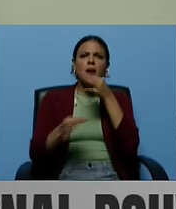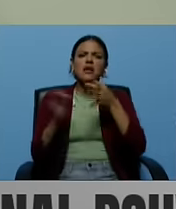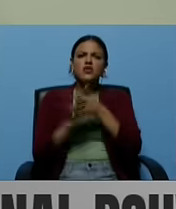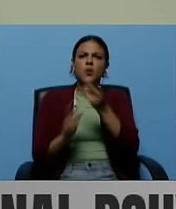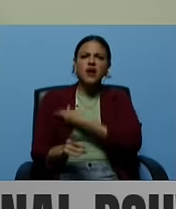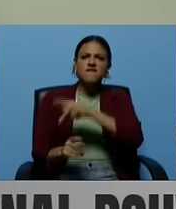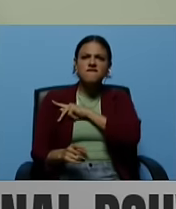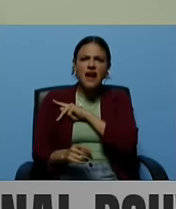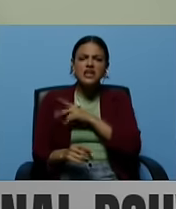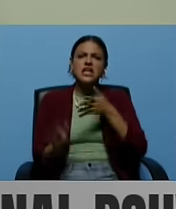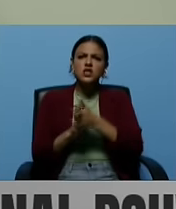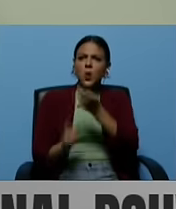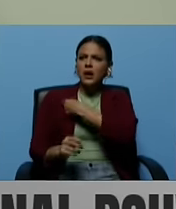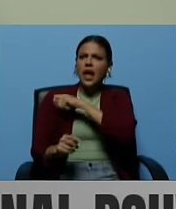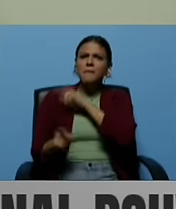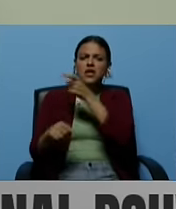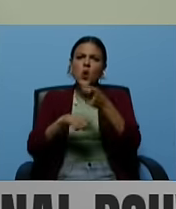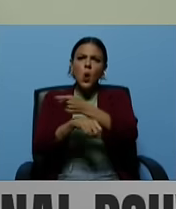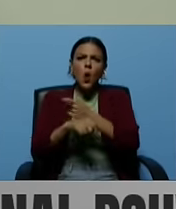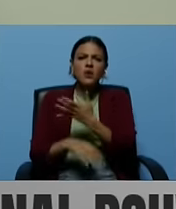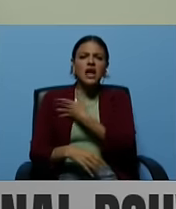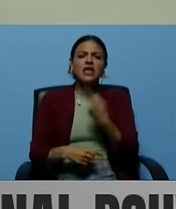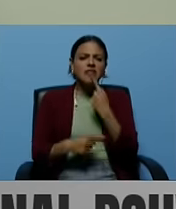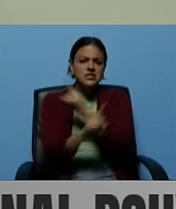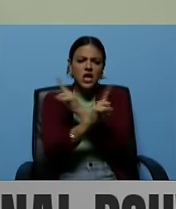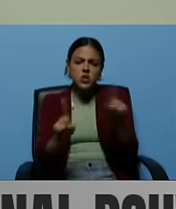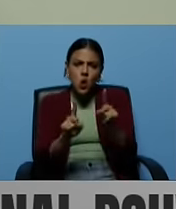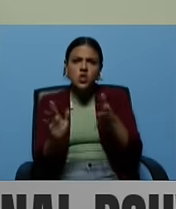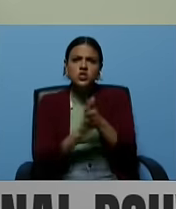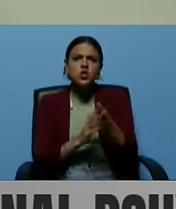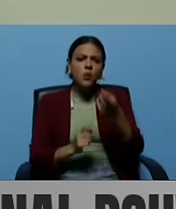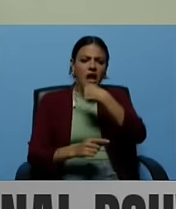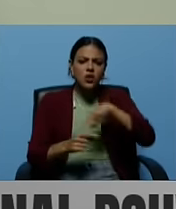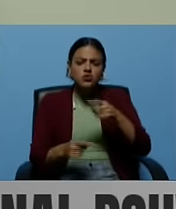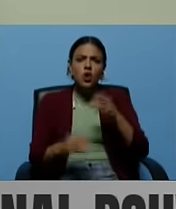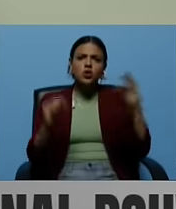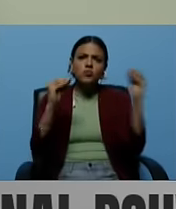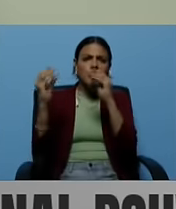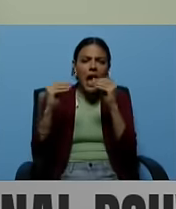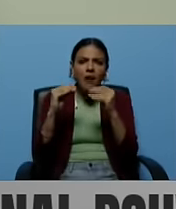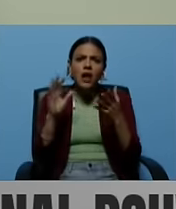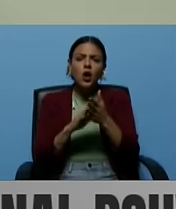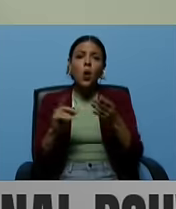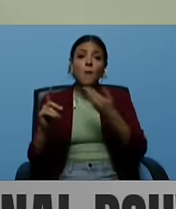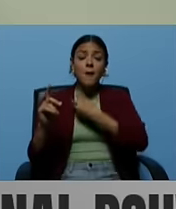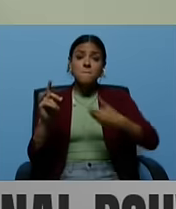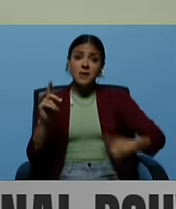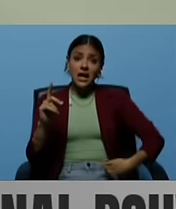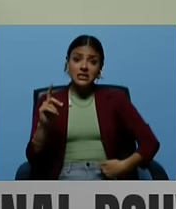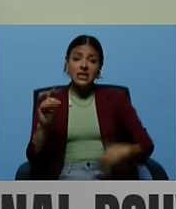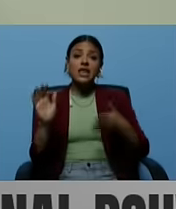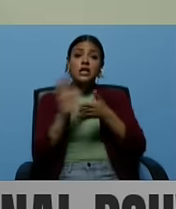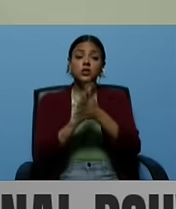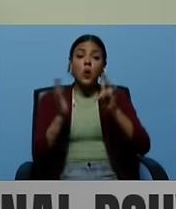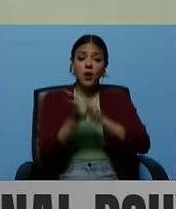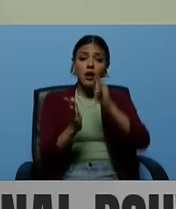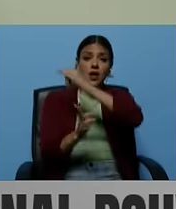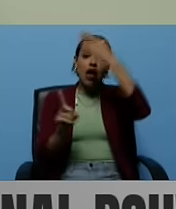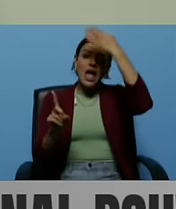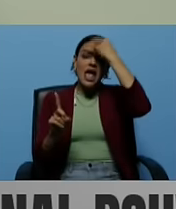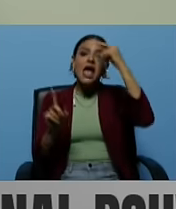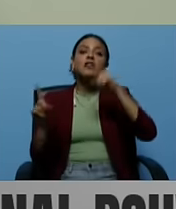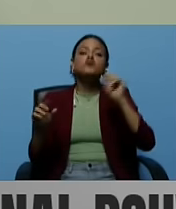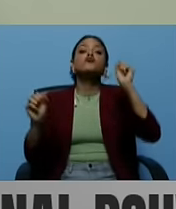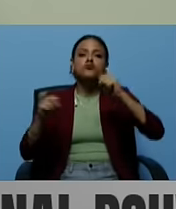del gobierno español, que quiere negar alguna negociación con el Ejecutivo Nacional en cuanto a la salida de Edmundo González